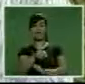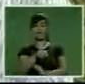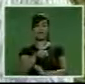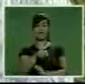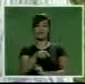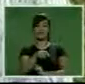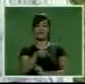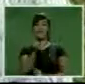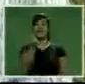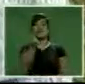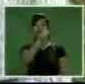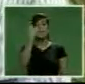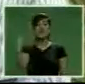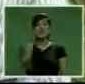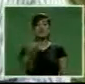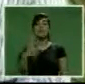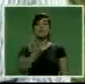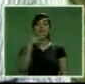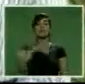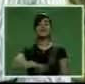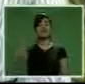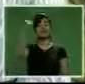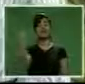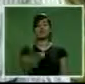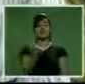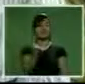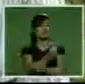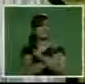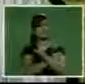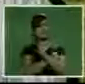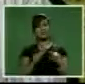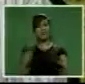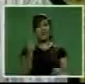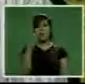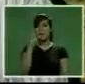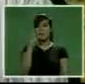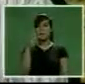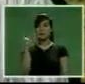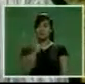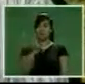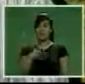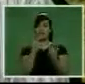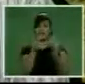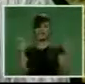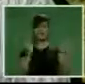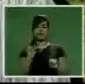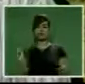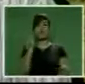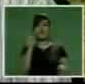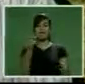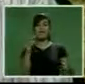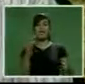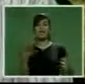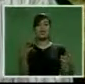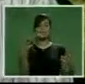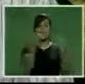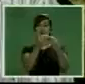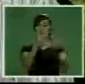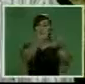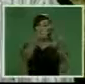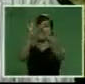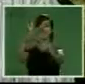Ningún país por sí solo va a ser el socialismo. Ningún país por sí solo se va a liberar. Es necesario la unión de los pueblos. Tú ves el caso de América del